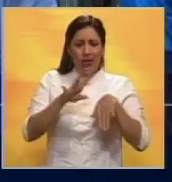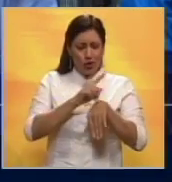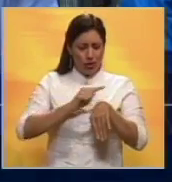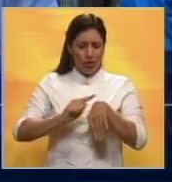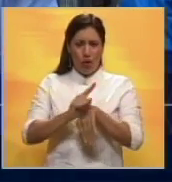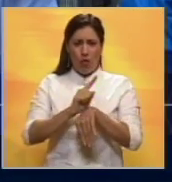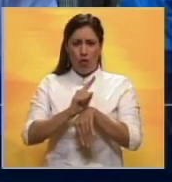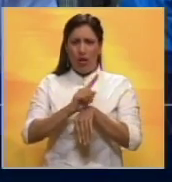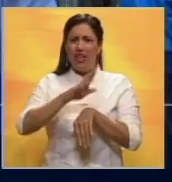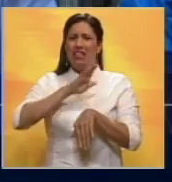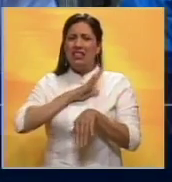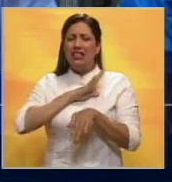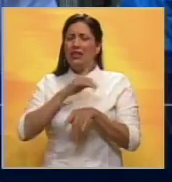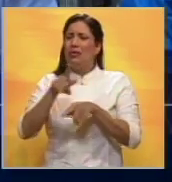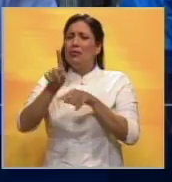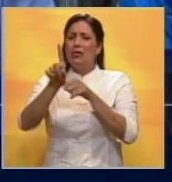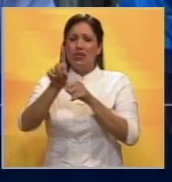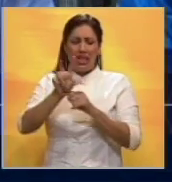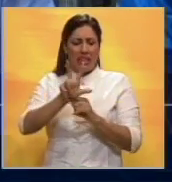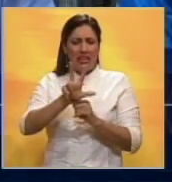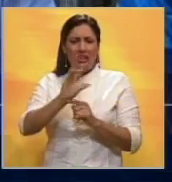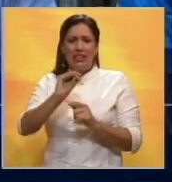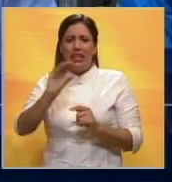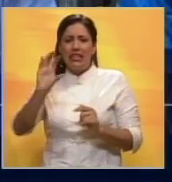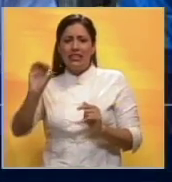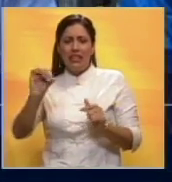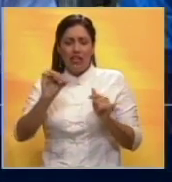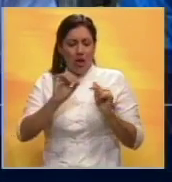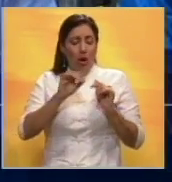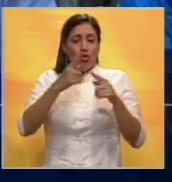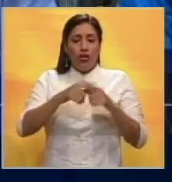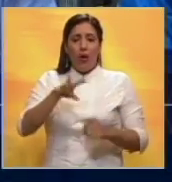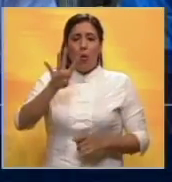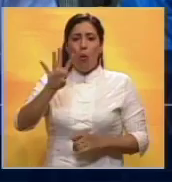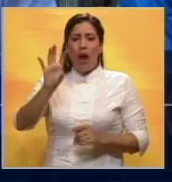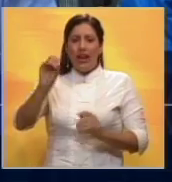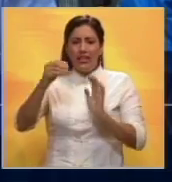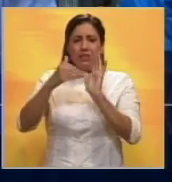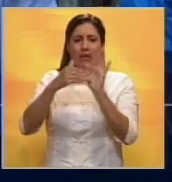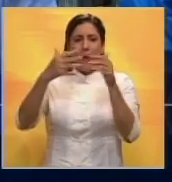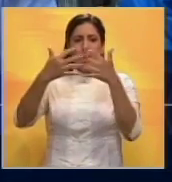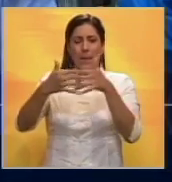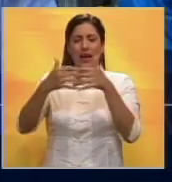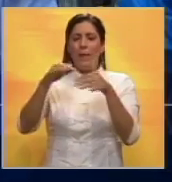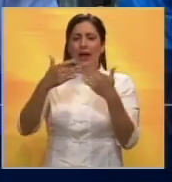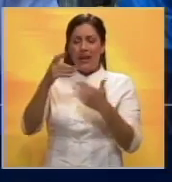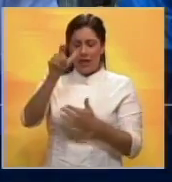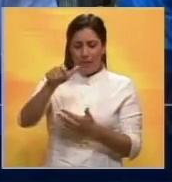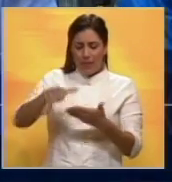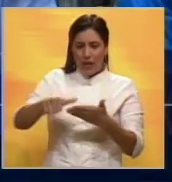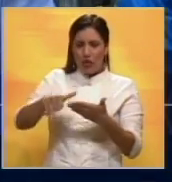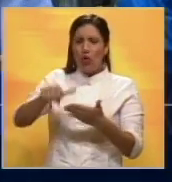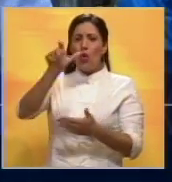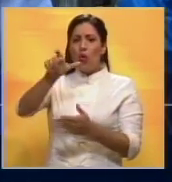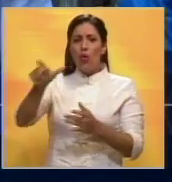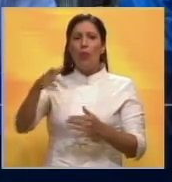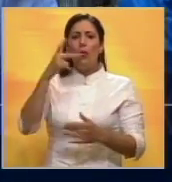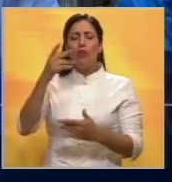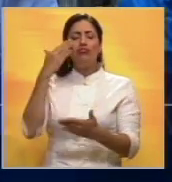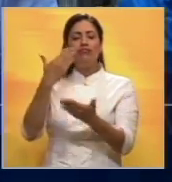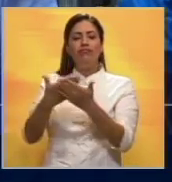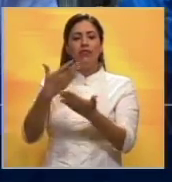horas poner únicamente 300 de las 40,000 máquinas de votación para que los partidos políticos